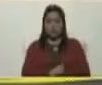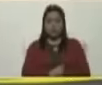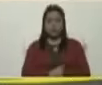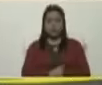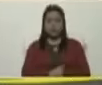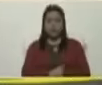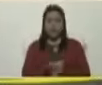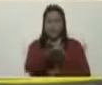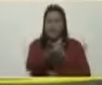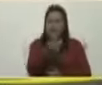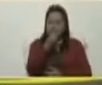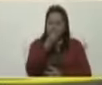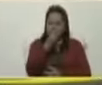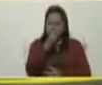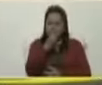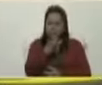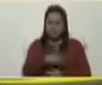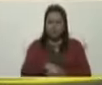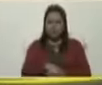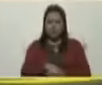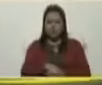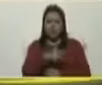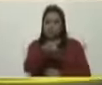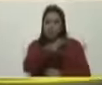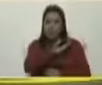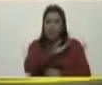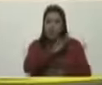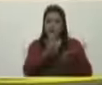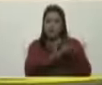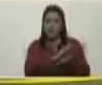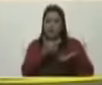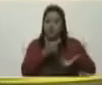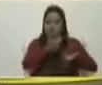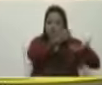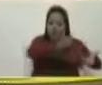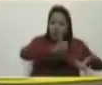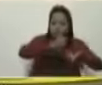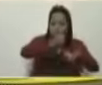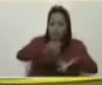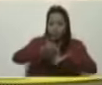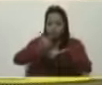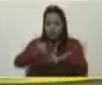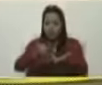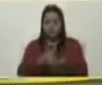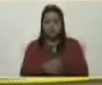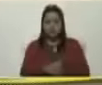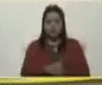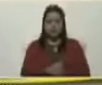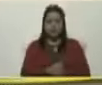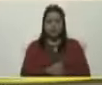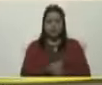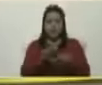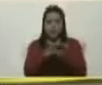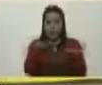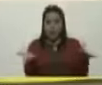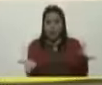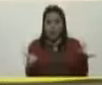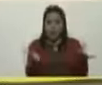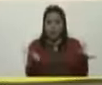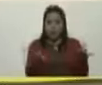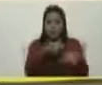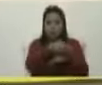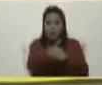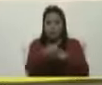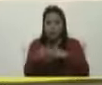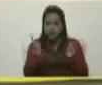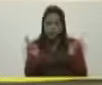esa alimentación que ustedes tienen, ¿no?, con el tema de las bolsas y todo eso, y dejarle a nuestro municipio una